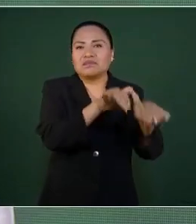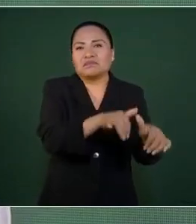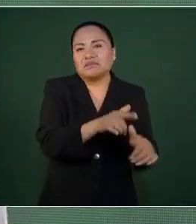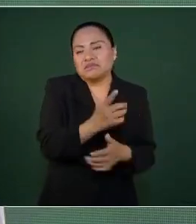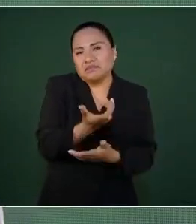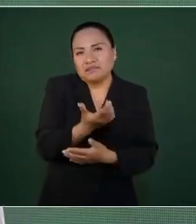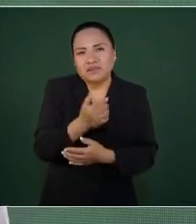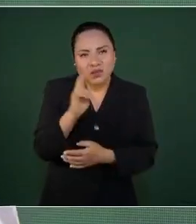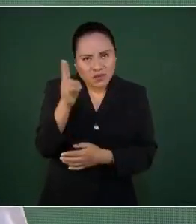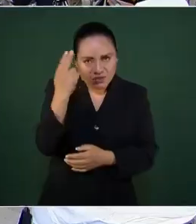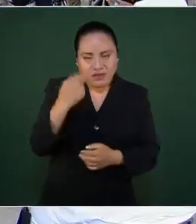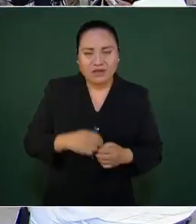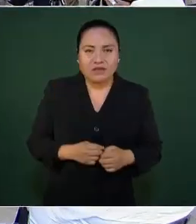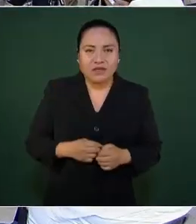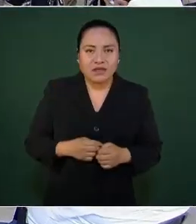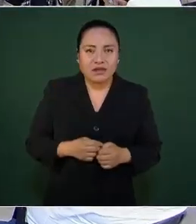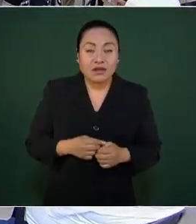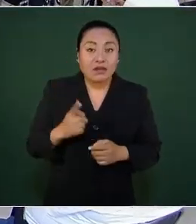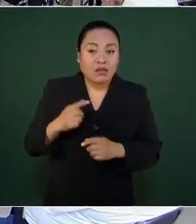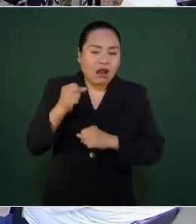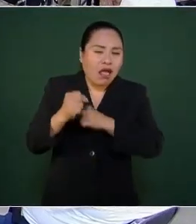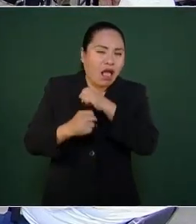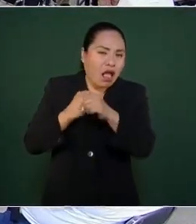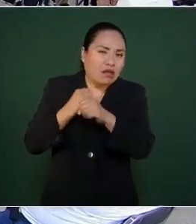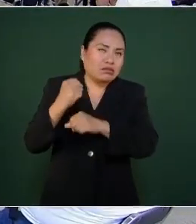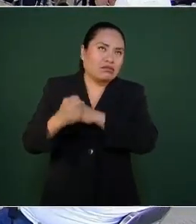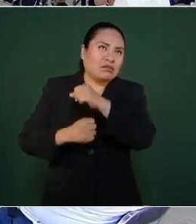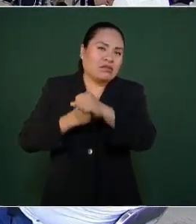Como esto lo hicieron por años,